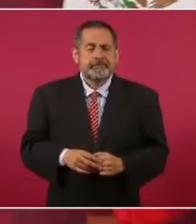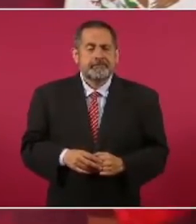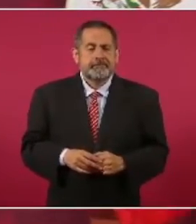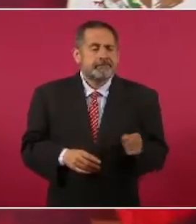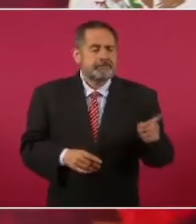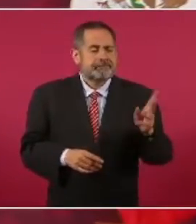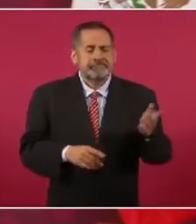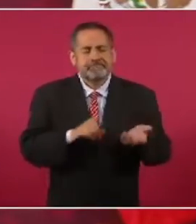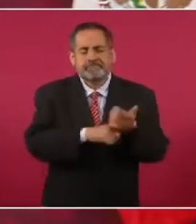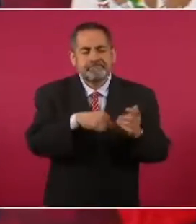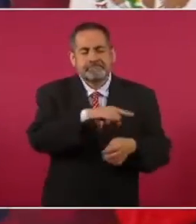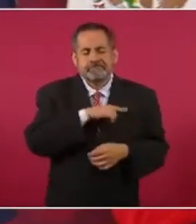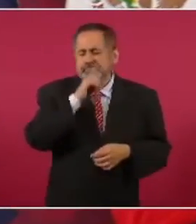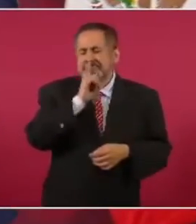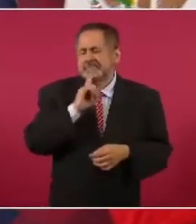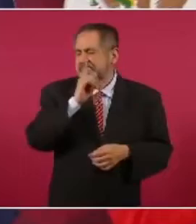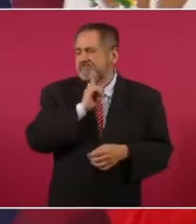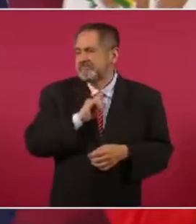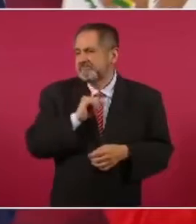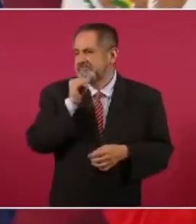de mentira,